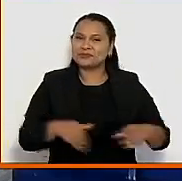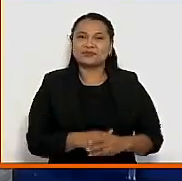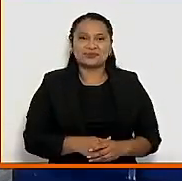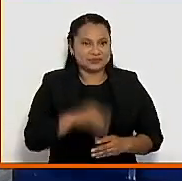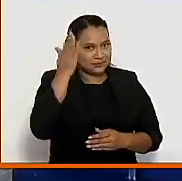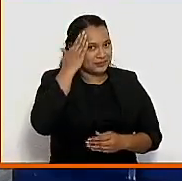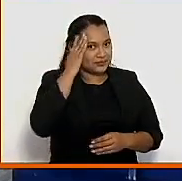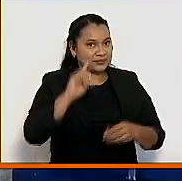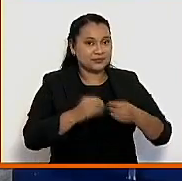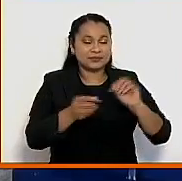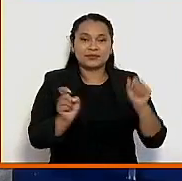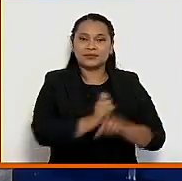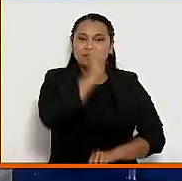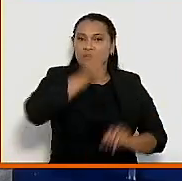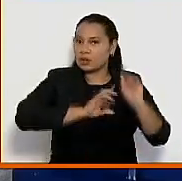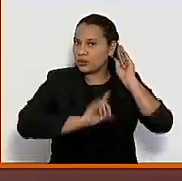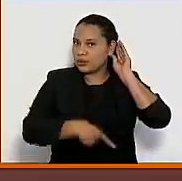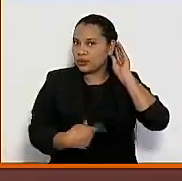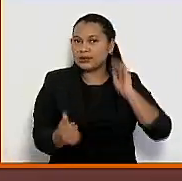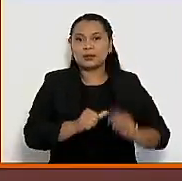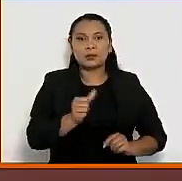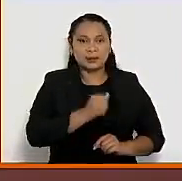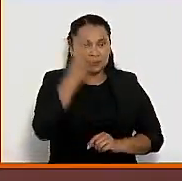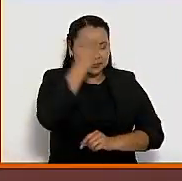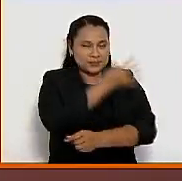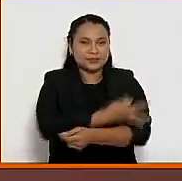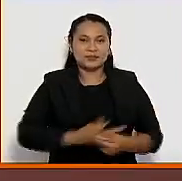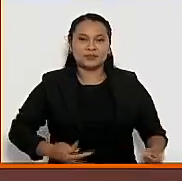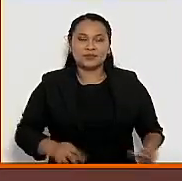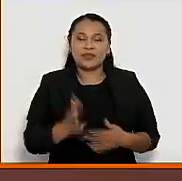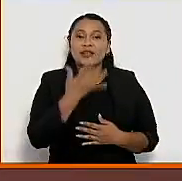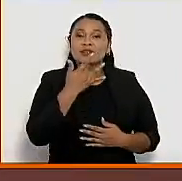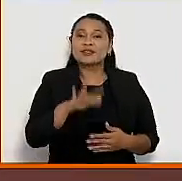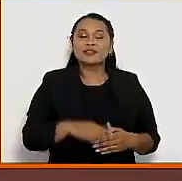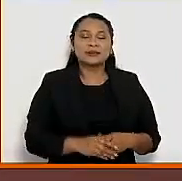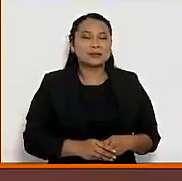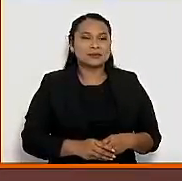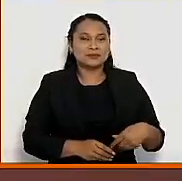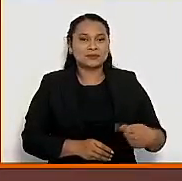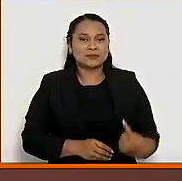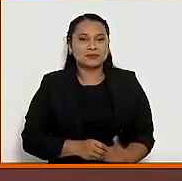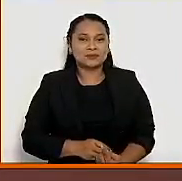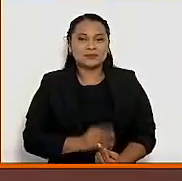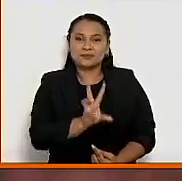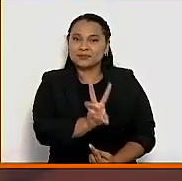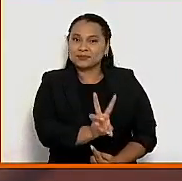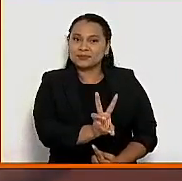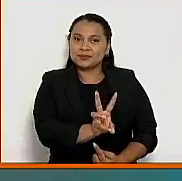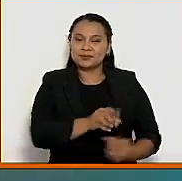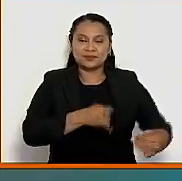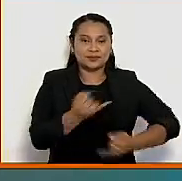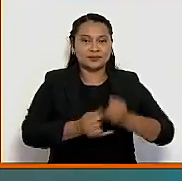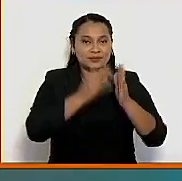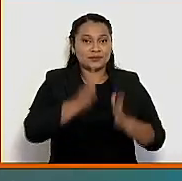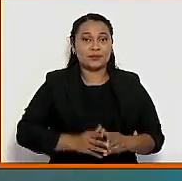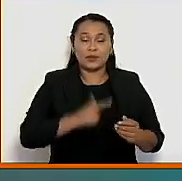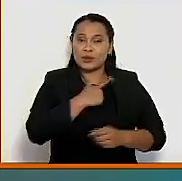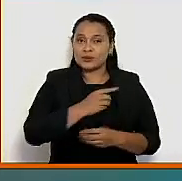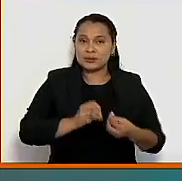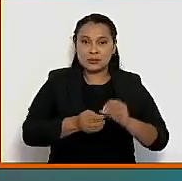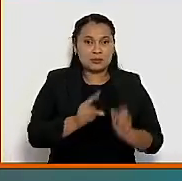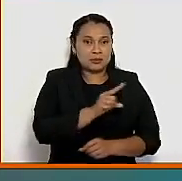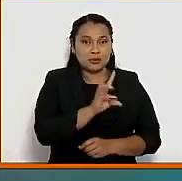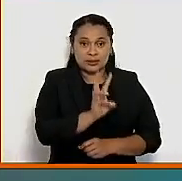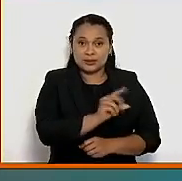para Diaria en esta hermosa tarde de domingo y este es, suerte, el 6. Si sos jugador para la línea del 6,